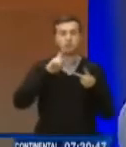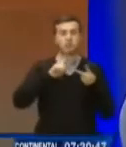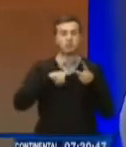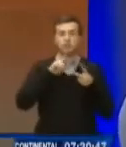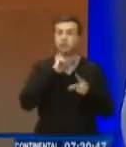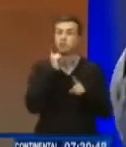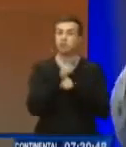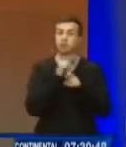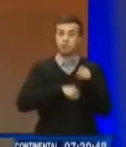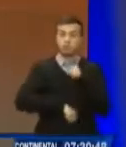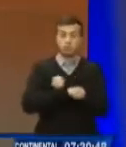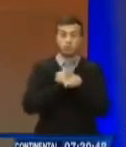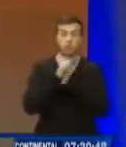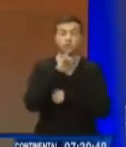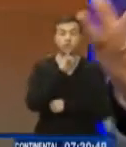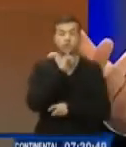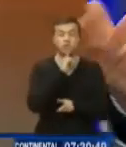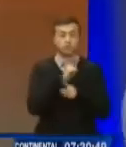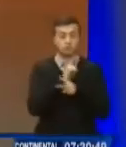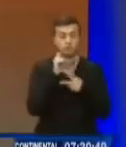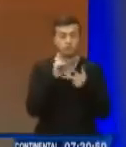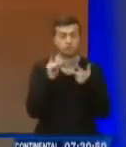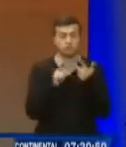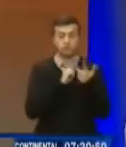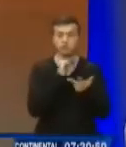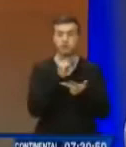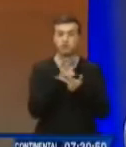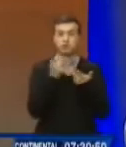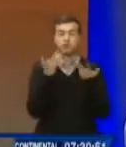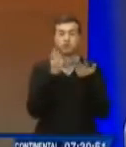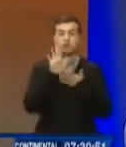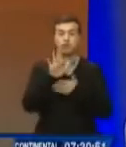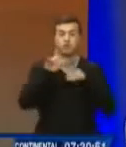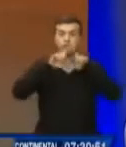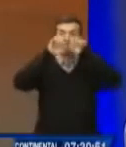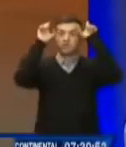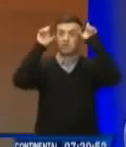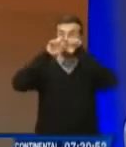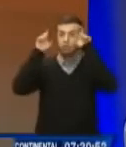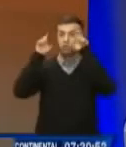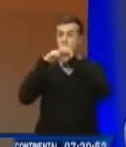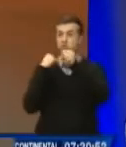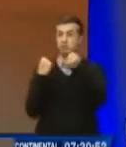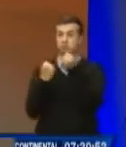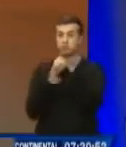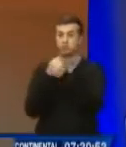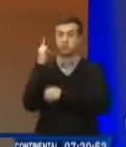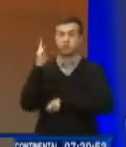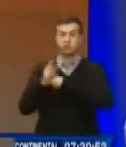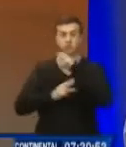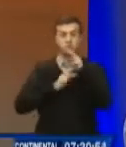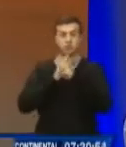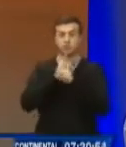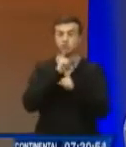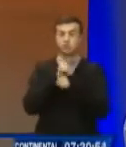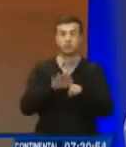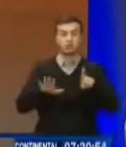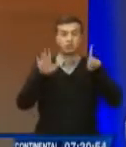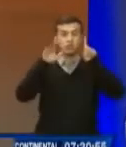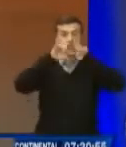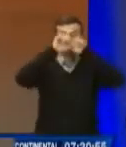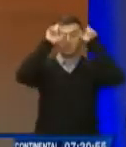peso que tiene el fútbol hoy día en los eeuu es justamente los responsos las empresas que están auspiciando el fútbol mundial hay seis empresas